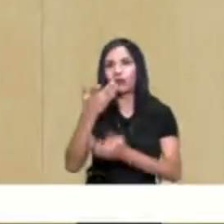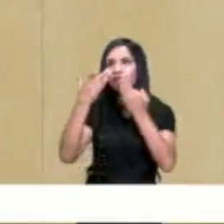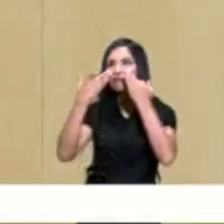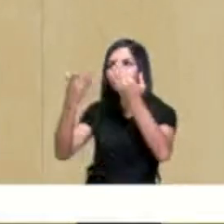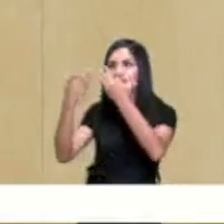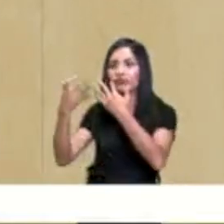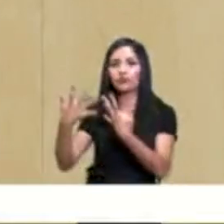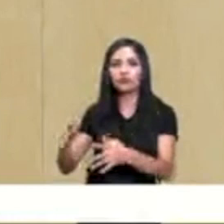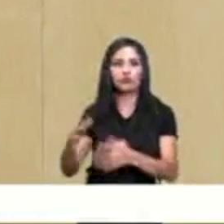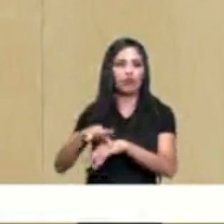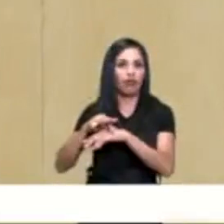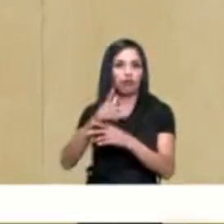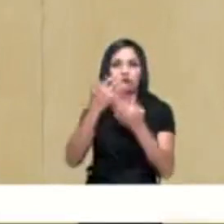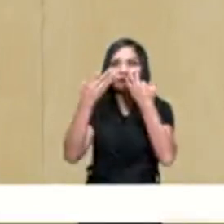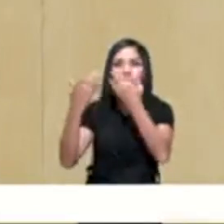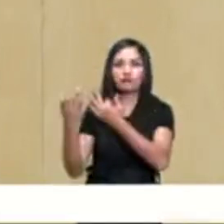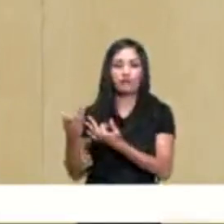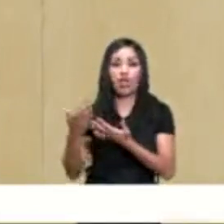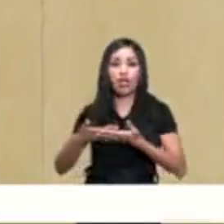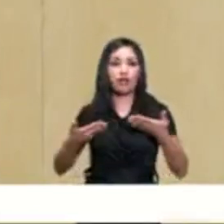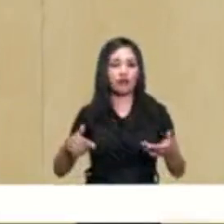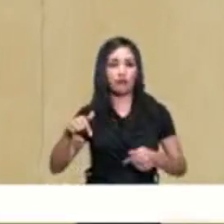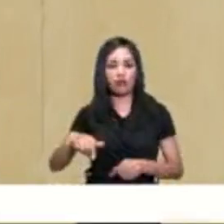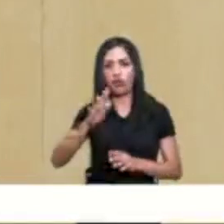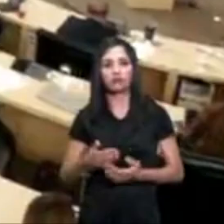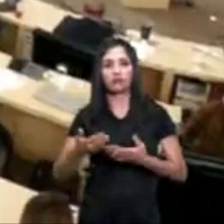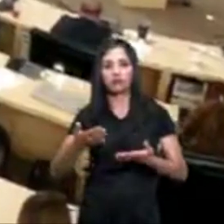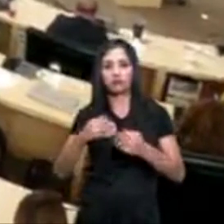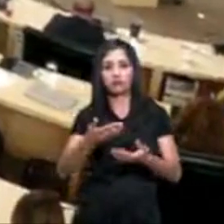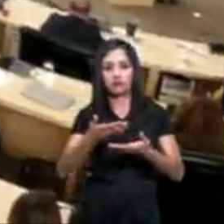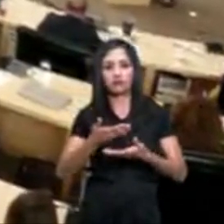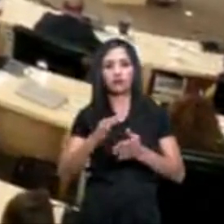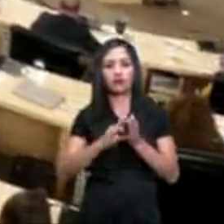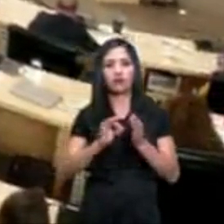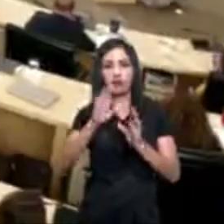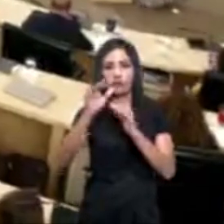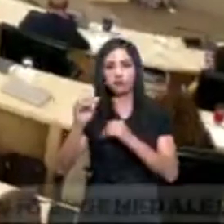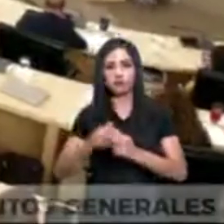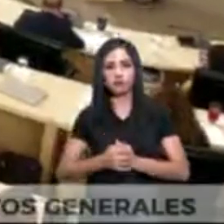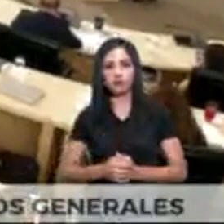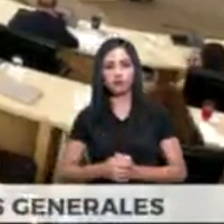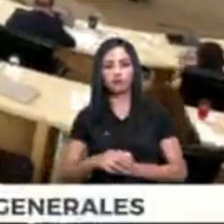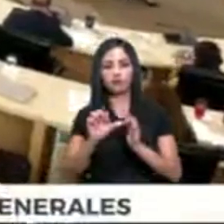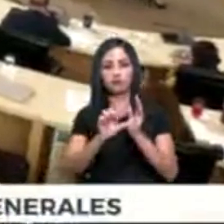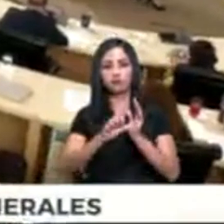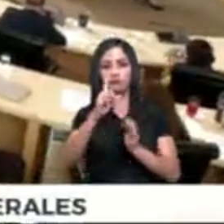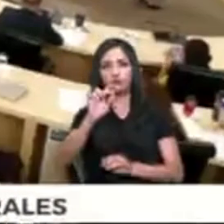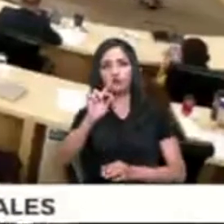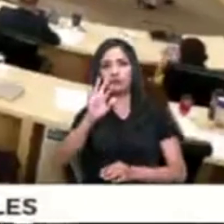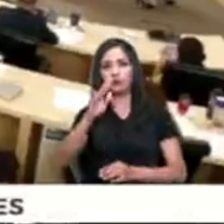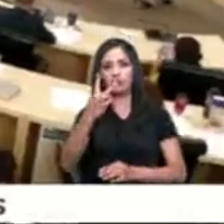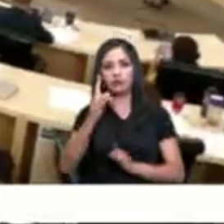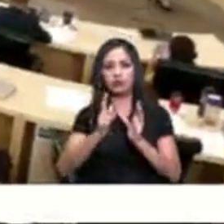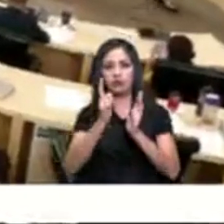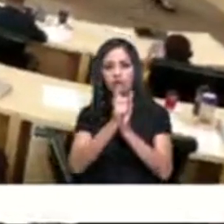podemos constatar. Ahora bien, es sabido que la protección al medio ambiente ha venido desarrollándose de